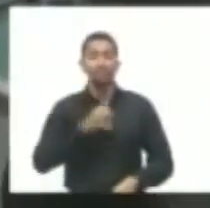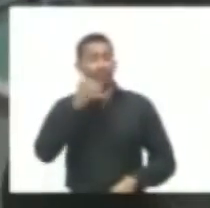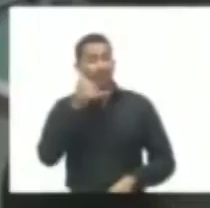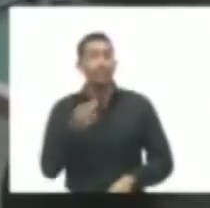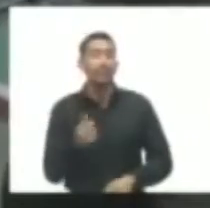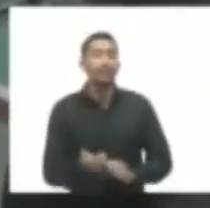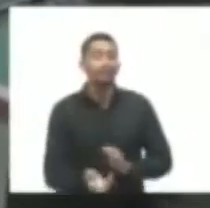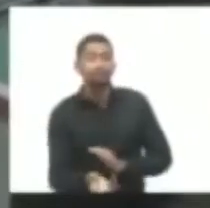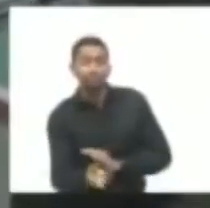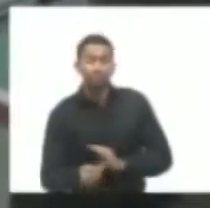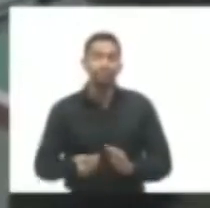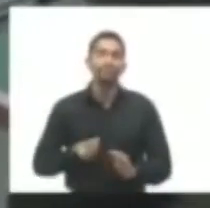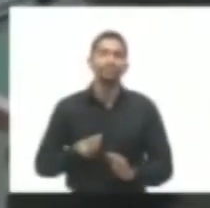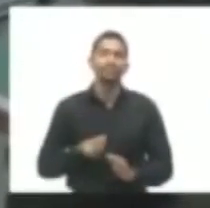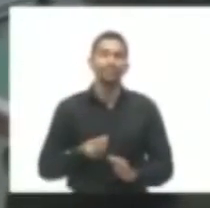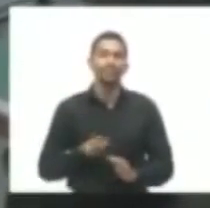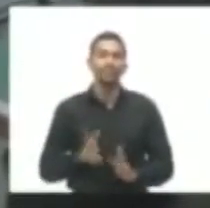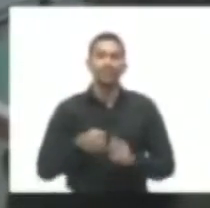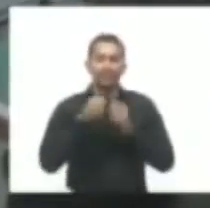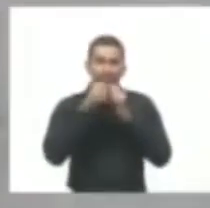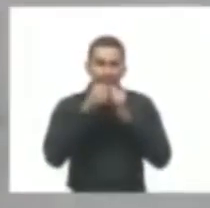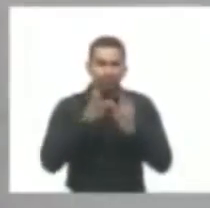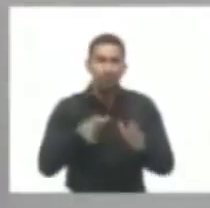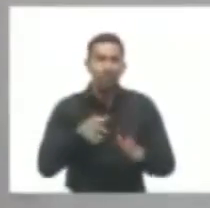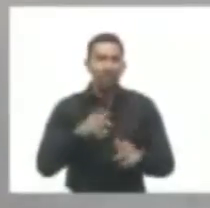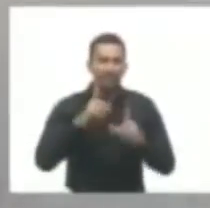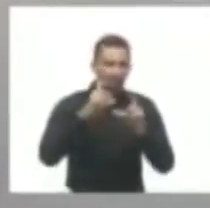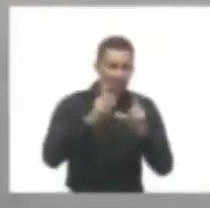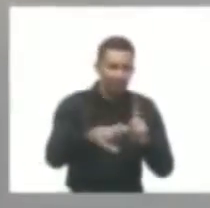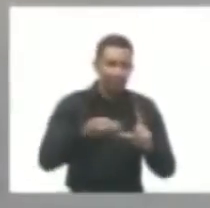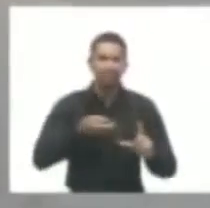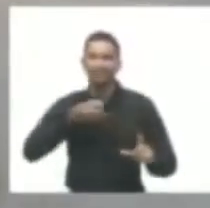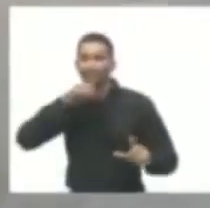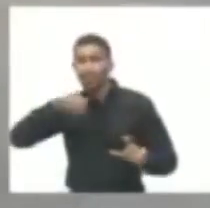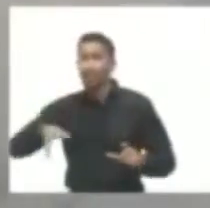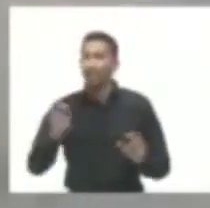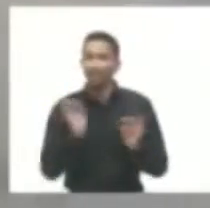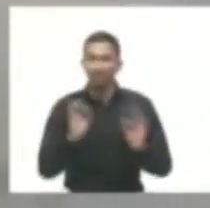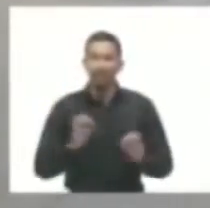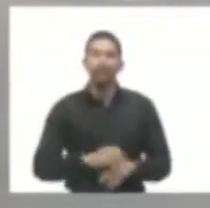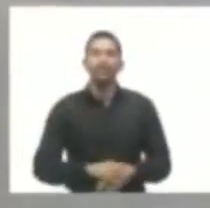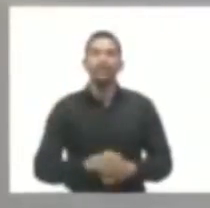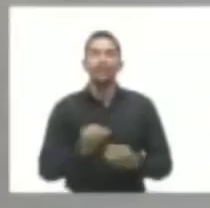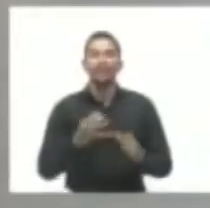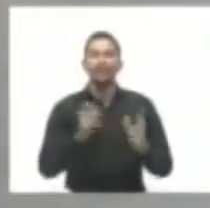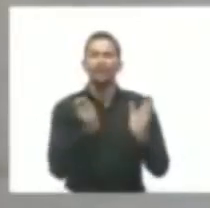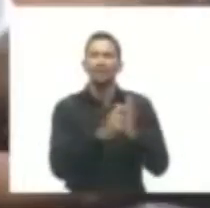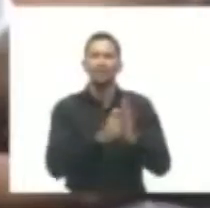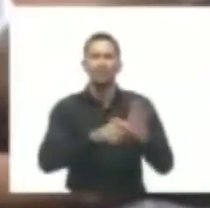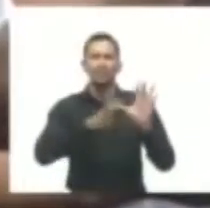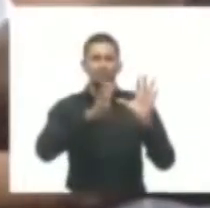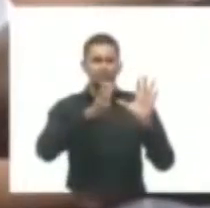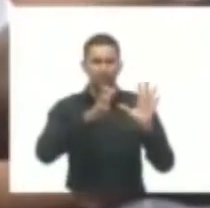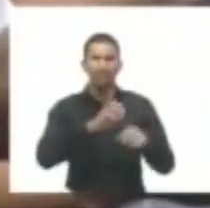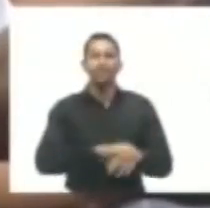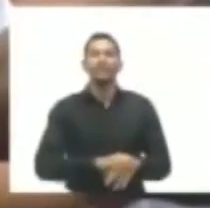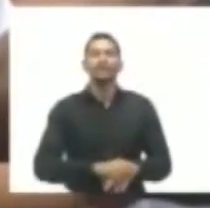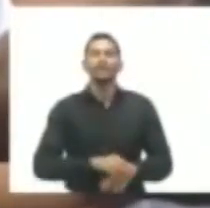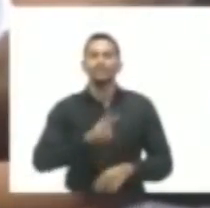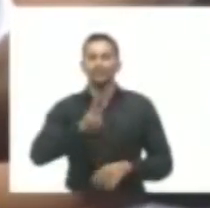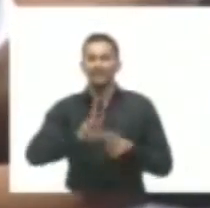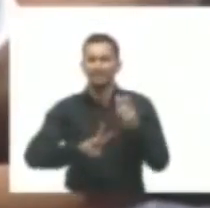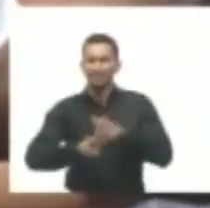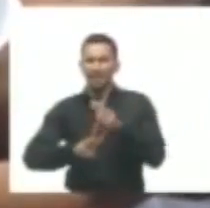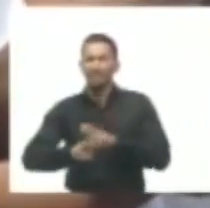para no publicar intimidades en redes sociales. Este año se han reportado 9 casos, 3 personas han sido capturadas. El 20% de